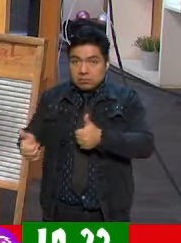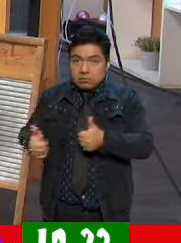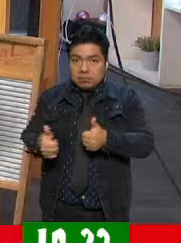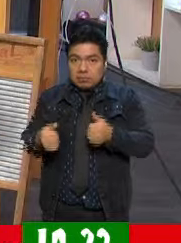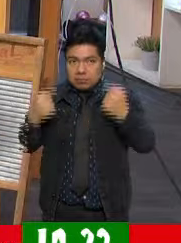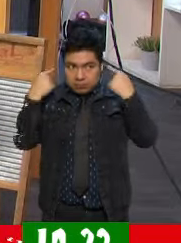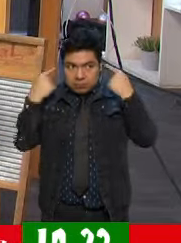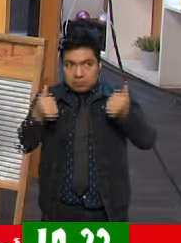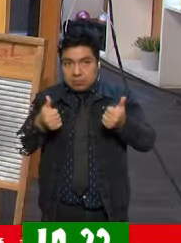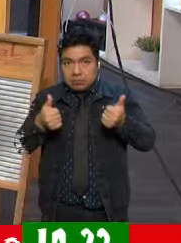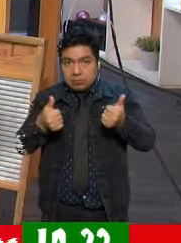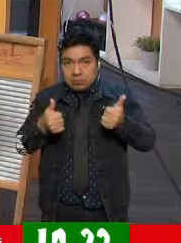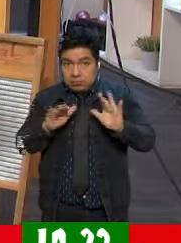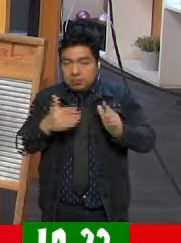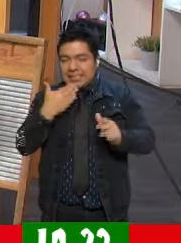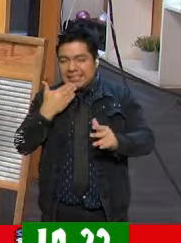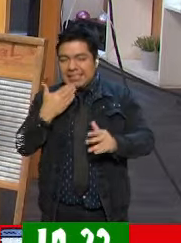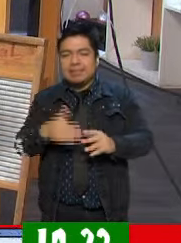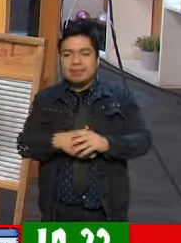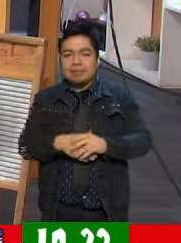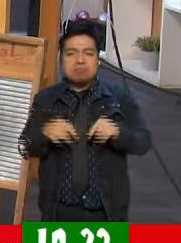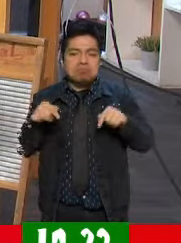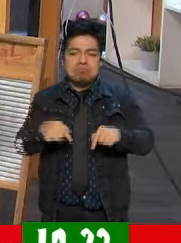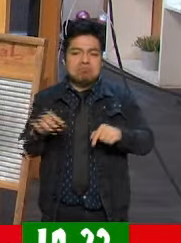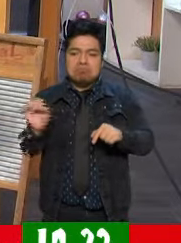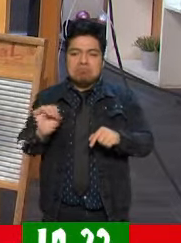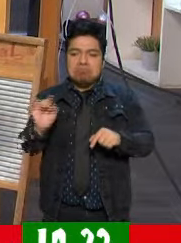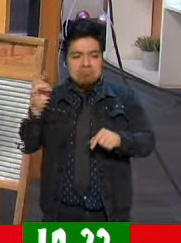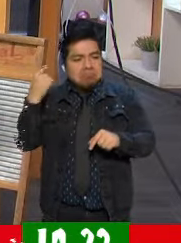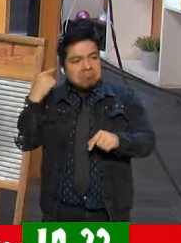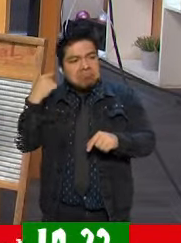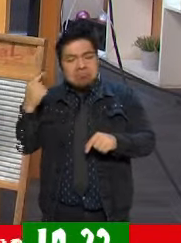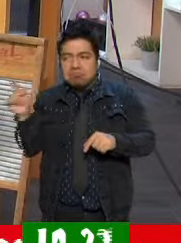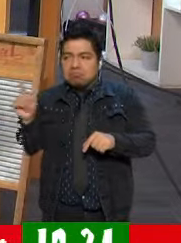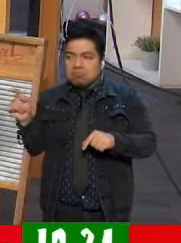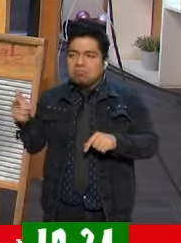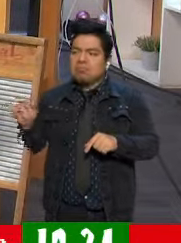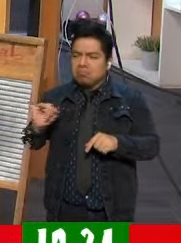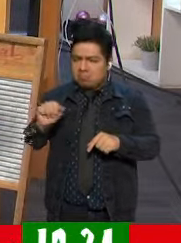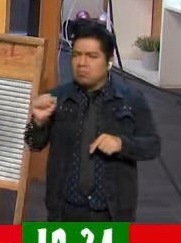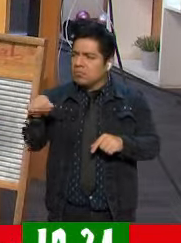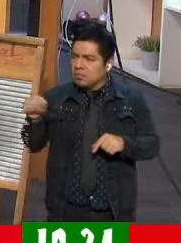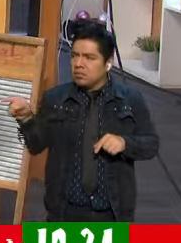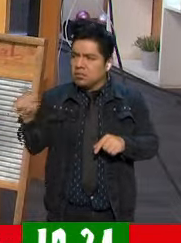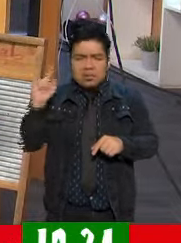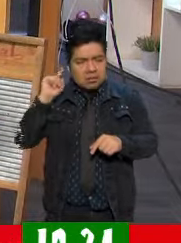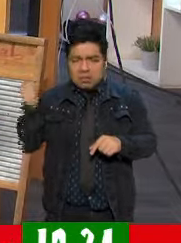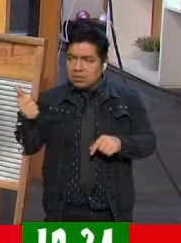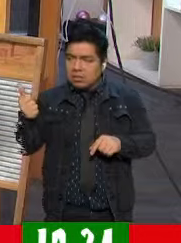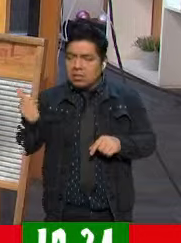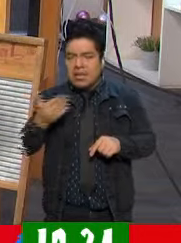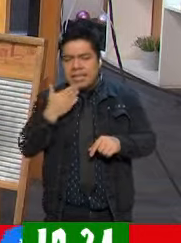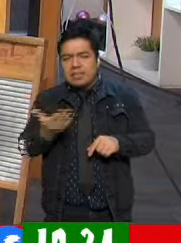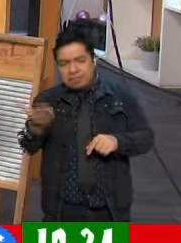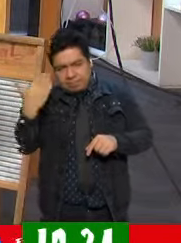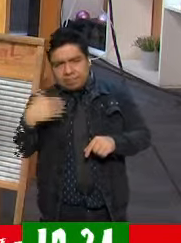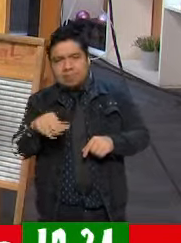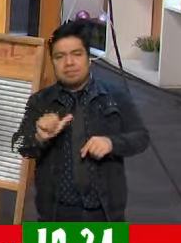Ahí está, ahí me escuchan. Ok, acá no lo oímos, compañeros, en cabina, pero creo que sí se oye allá, ¿no? Adelante,